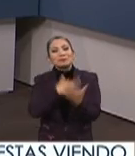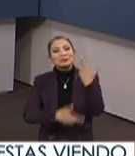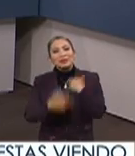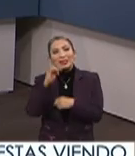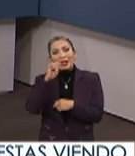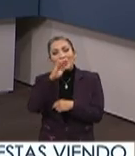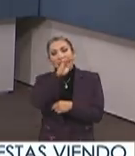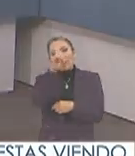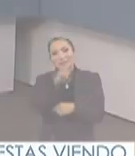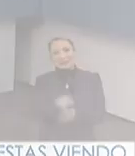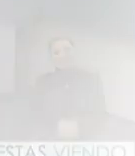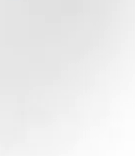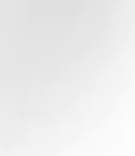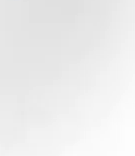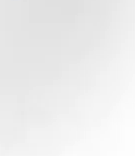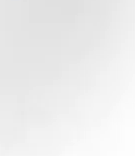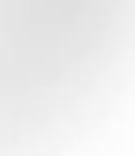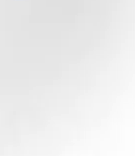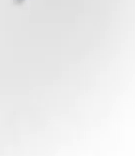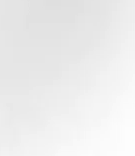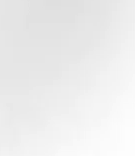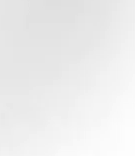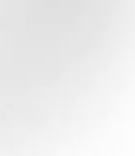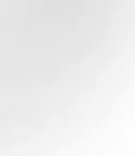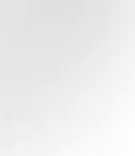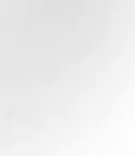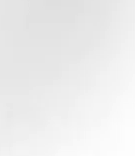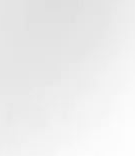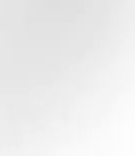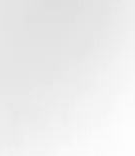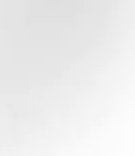regresamos. Esto es Interfaz. Perdón.